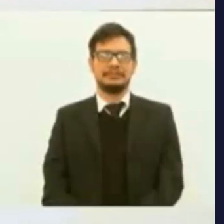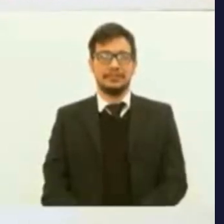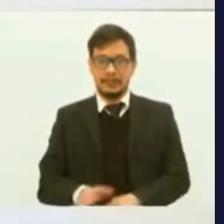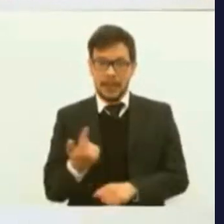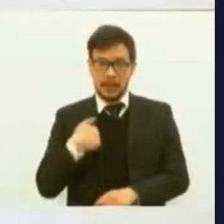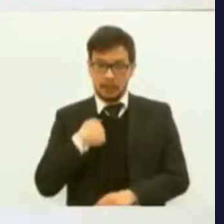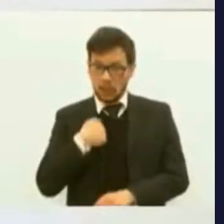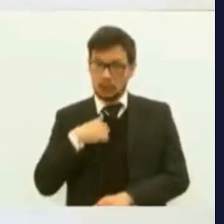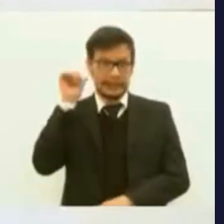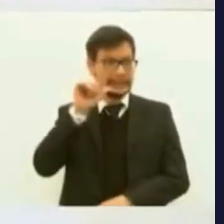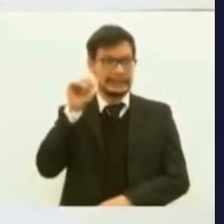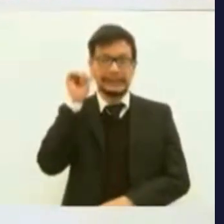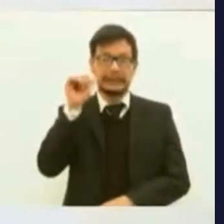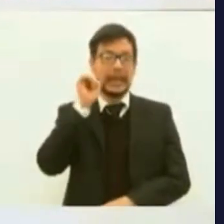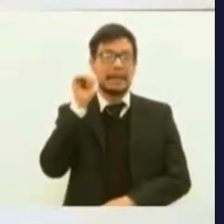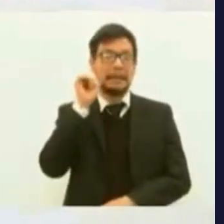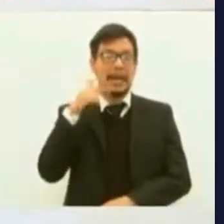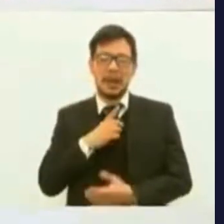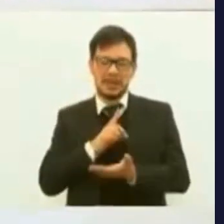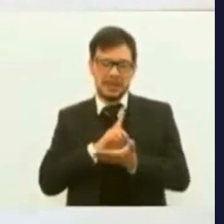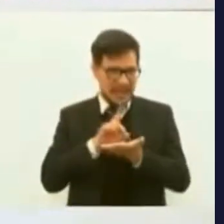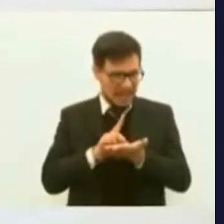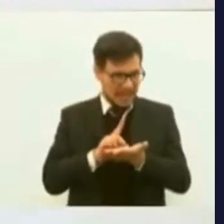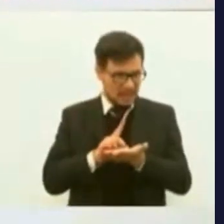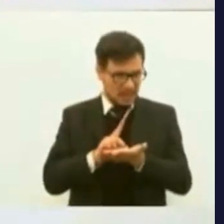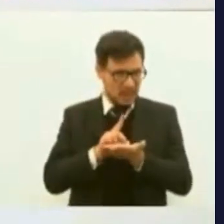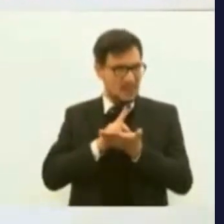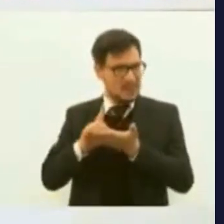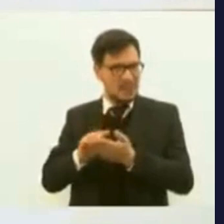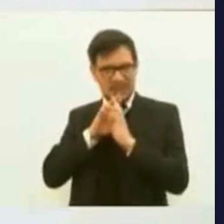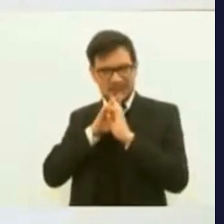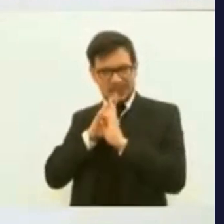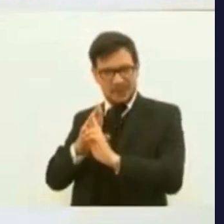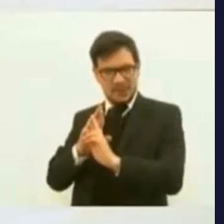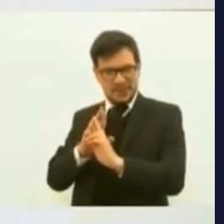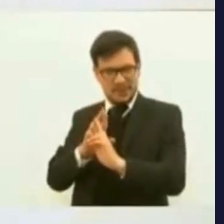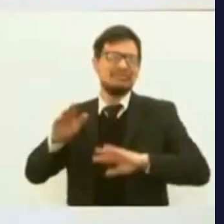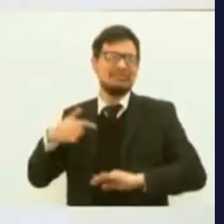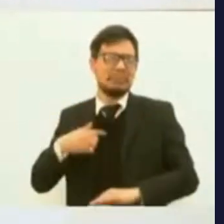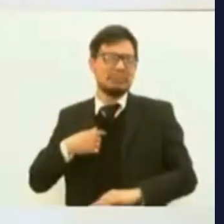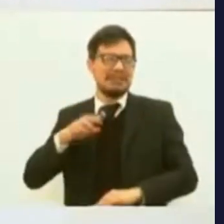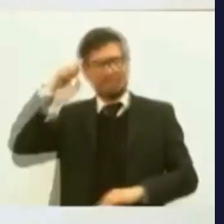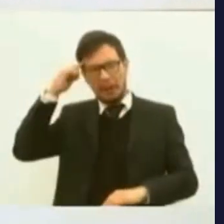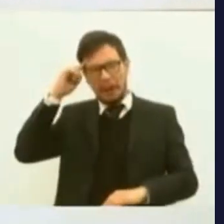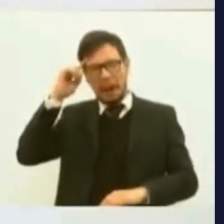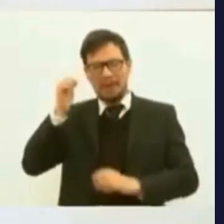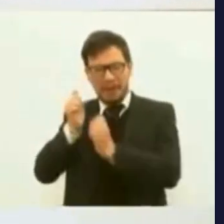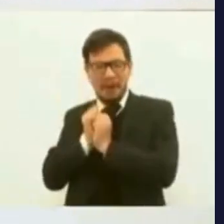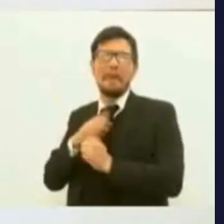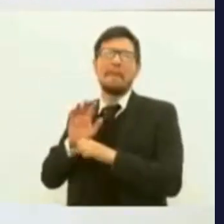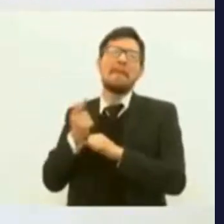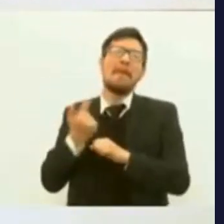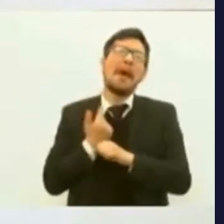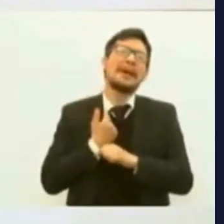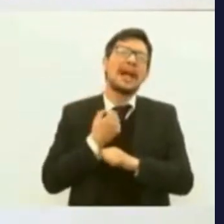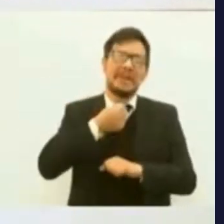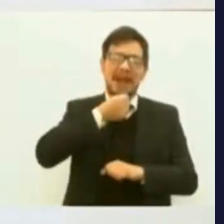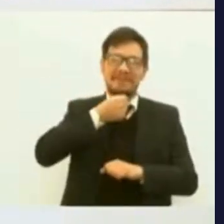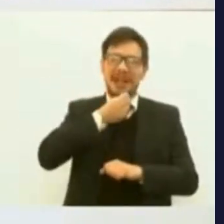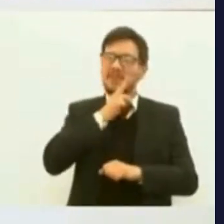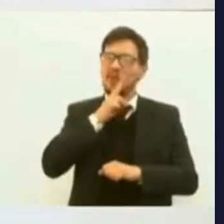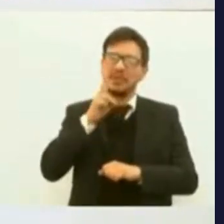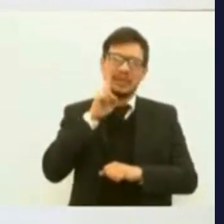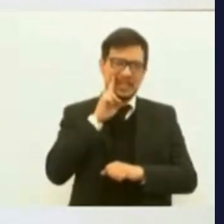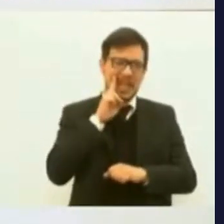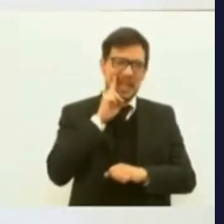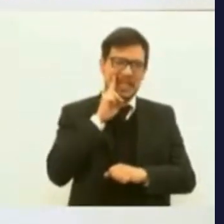ejerzo mi derecho de réplica. A veces se enojan conmigo unos periodistas. Ahora una periodista que sale de